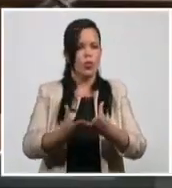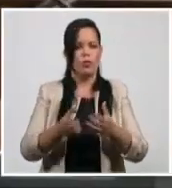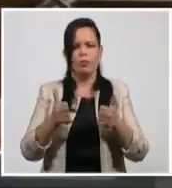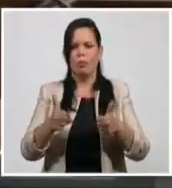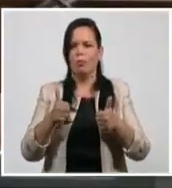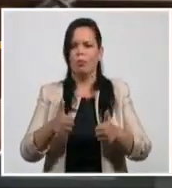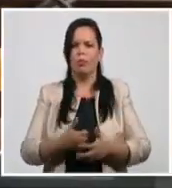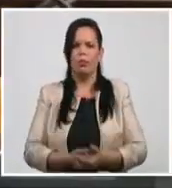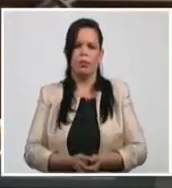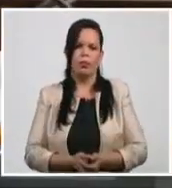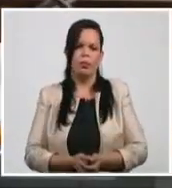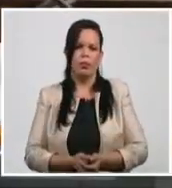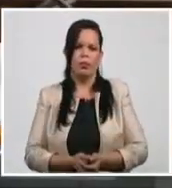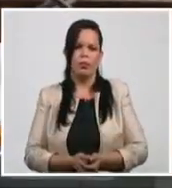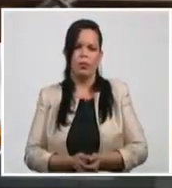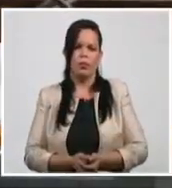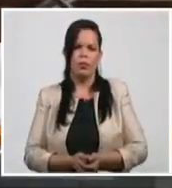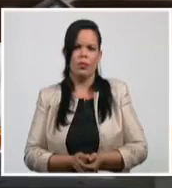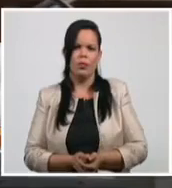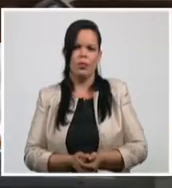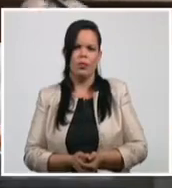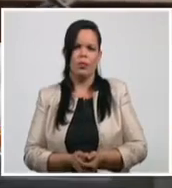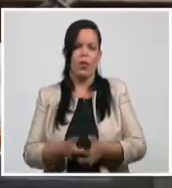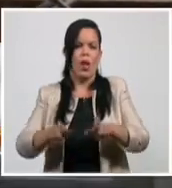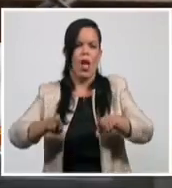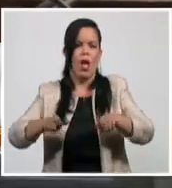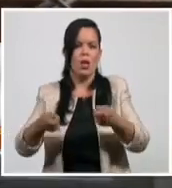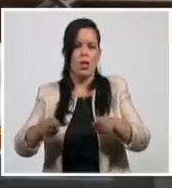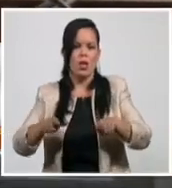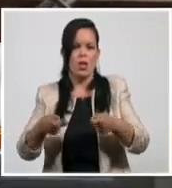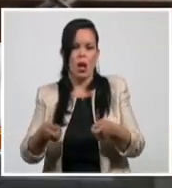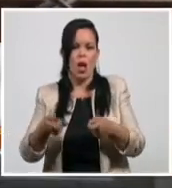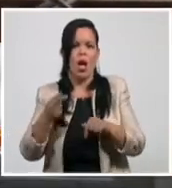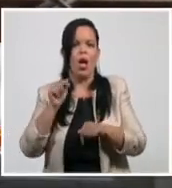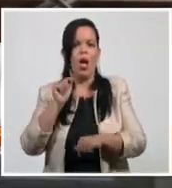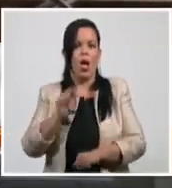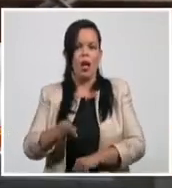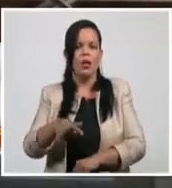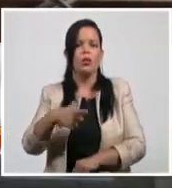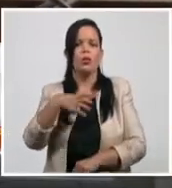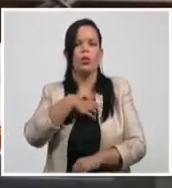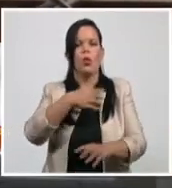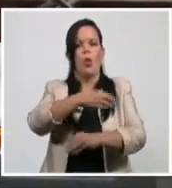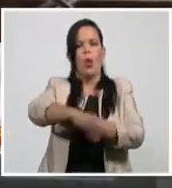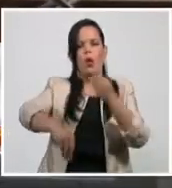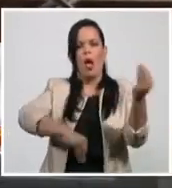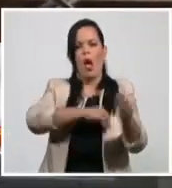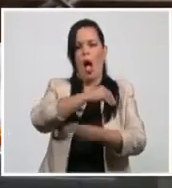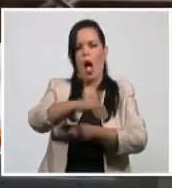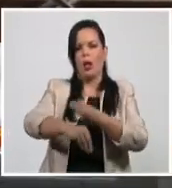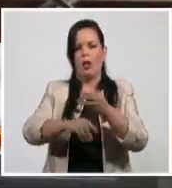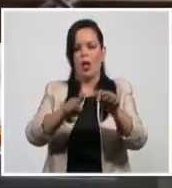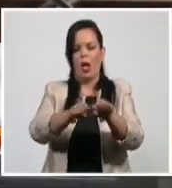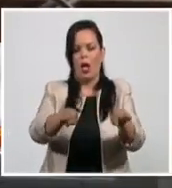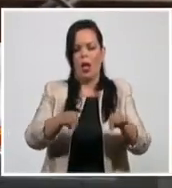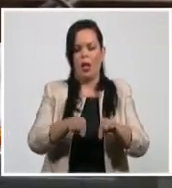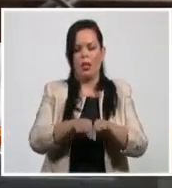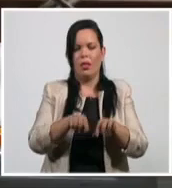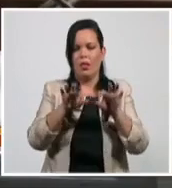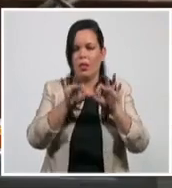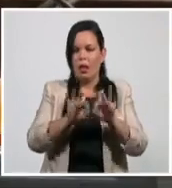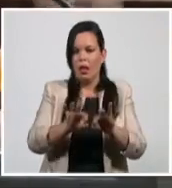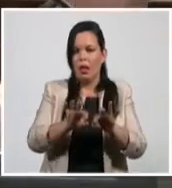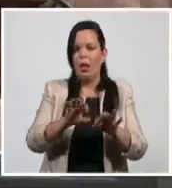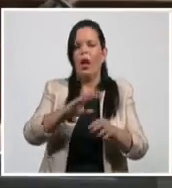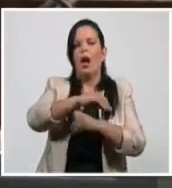Reló vivió con particularidad el tener que salir de su estado natural, de su lugar físico, y queremos agradecer a